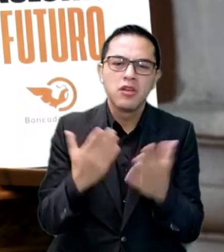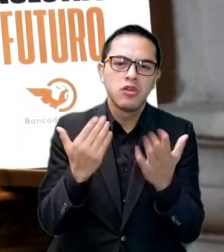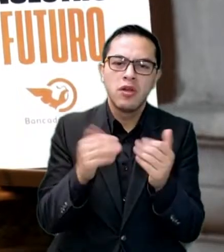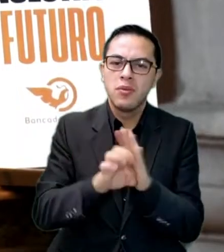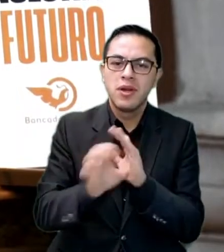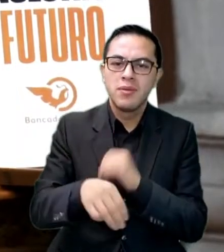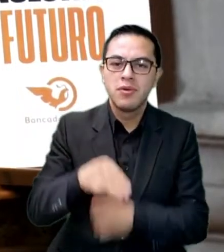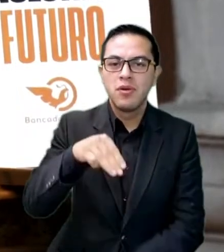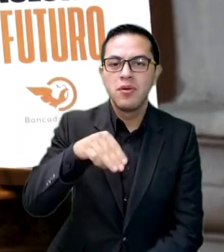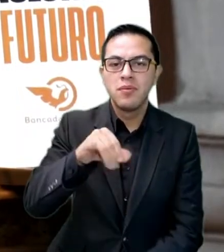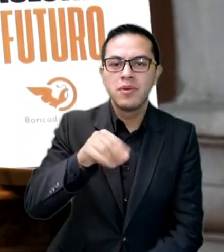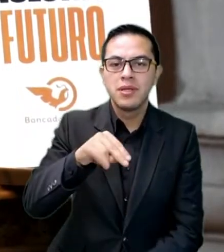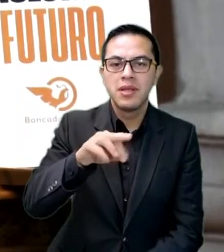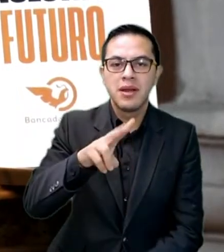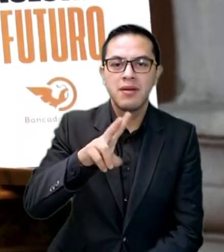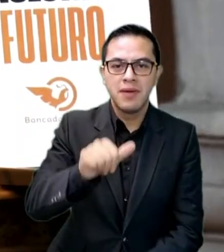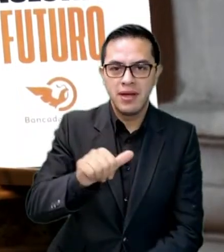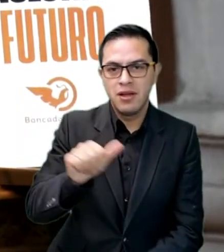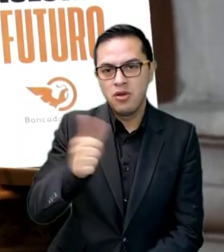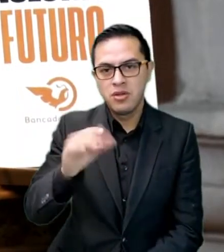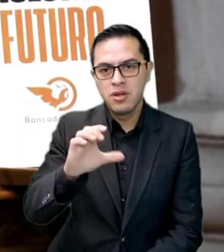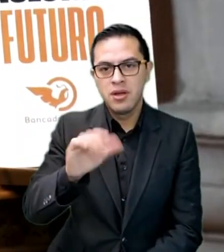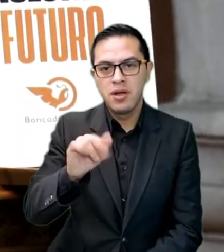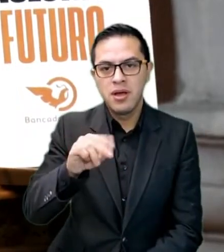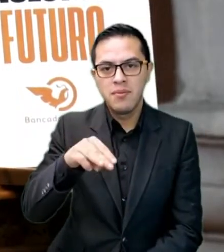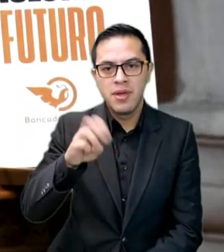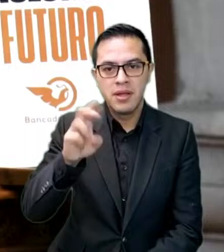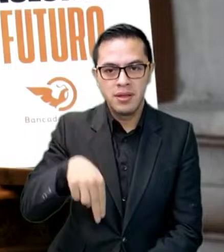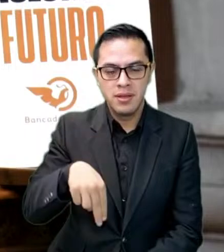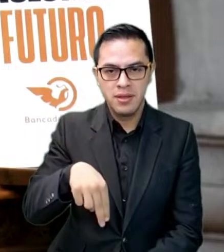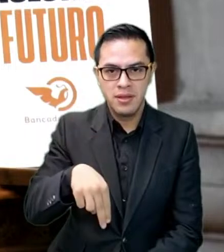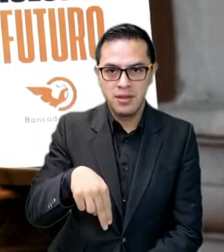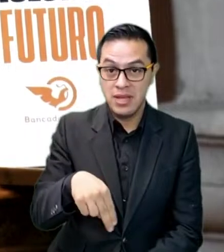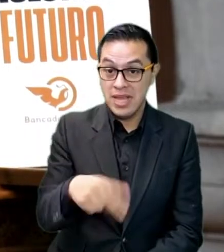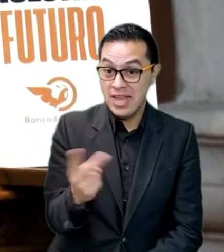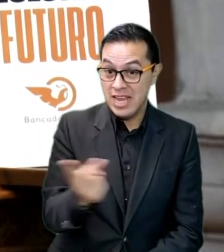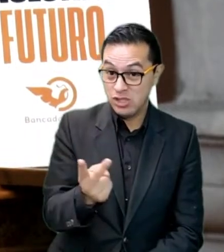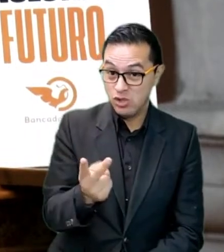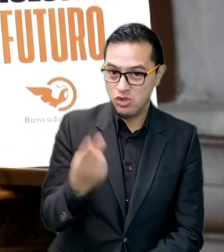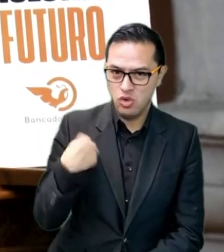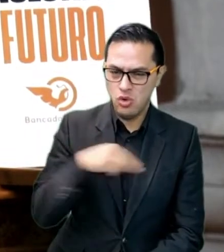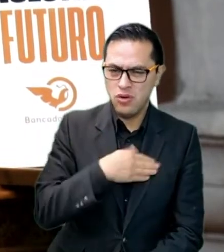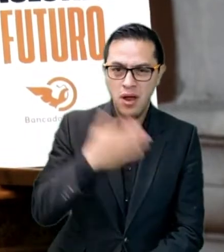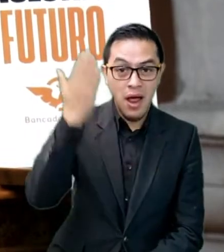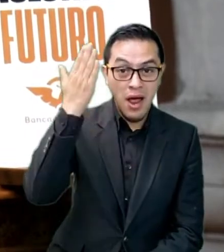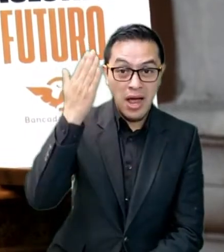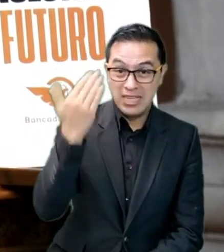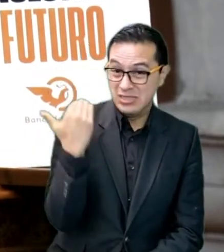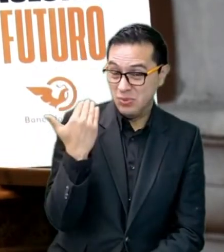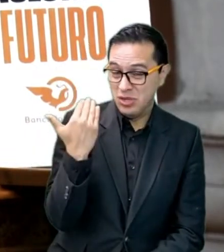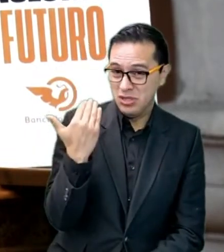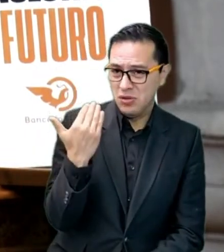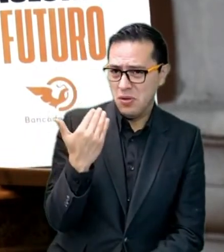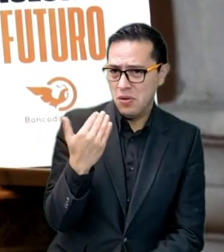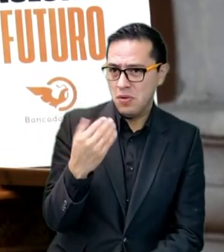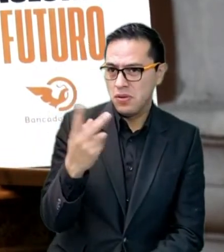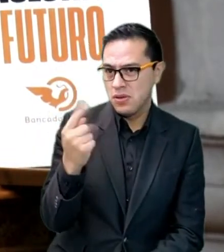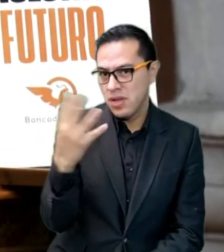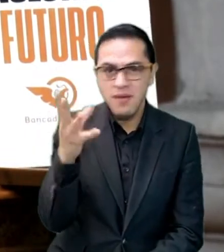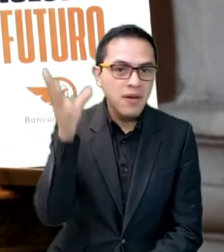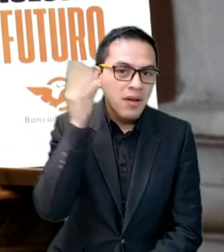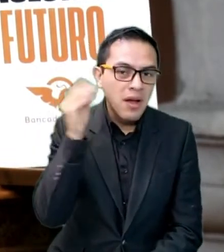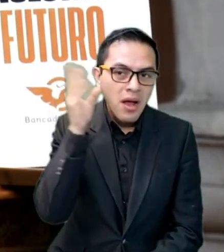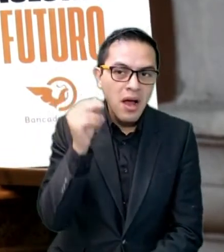Carmen, cuya historia conocimos hace unos días en los medios de comunicación. Y comparten un problema